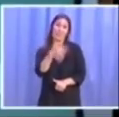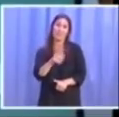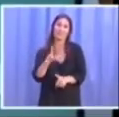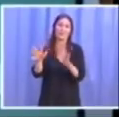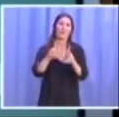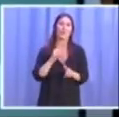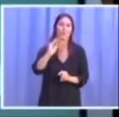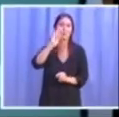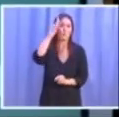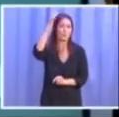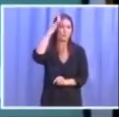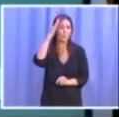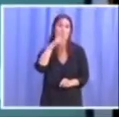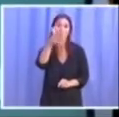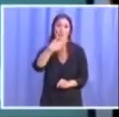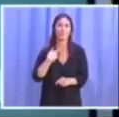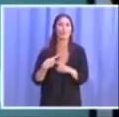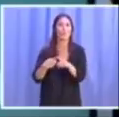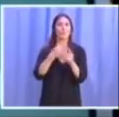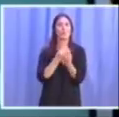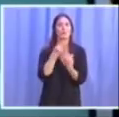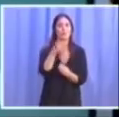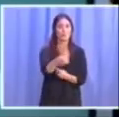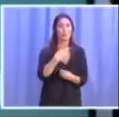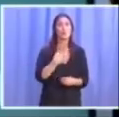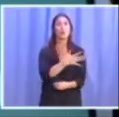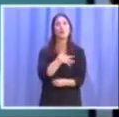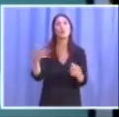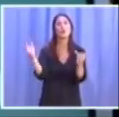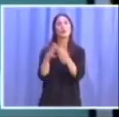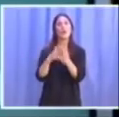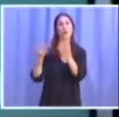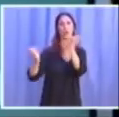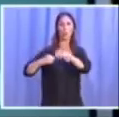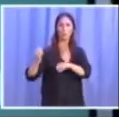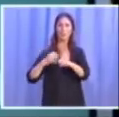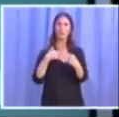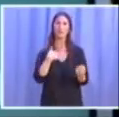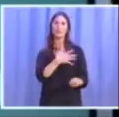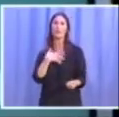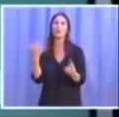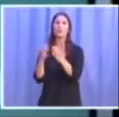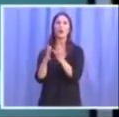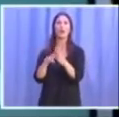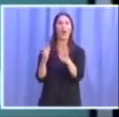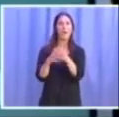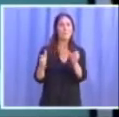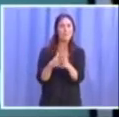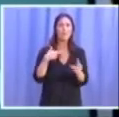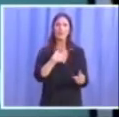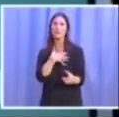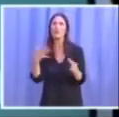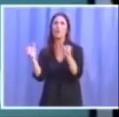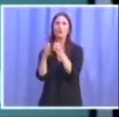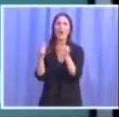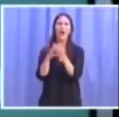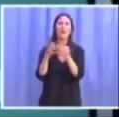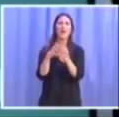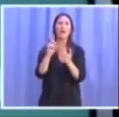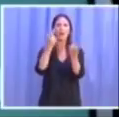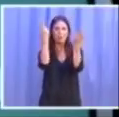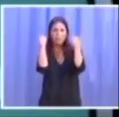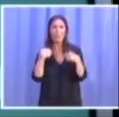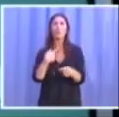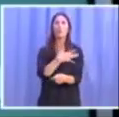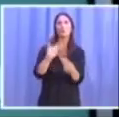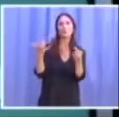tus ilusiones. Y por eso quiero compartir contigo que quiero una Granada competitiva, que quiero una Granada ambiciosa, que quiero una Granada que no se resigne,